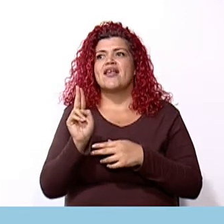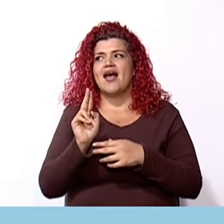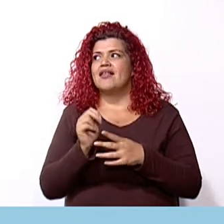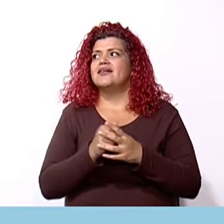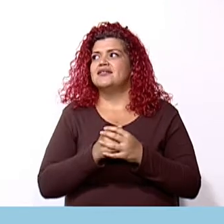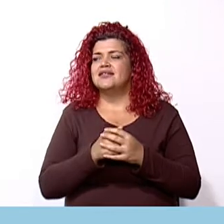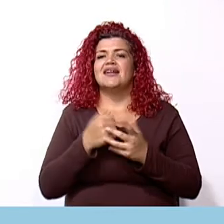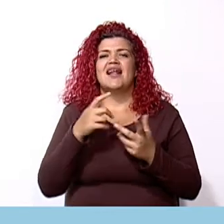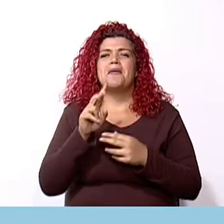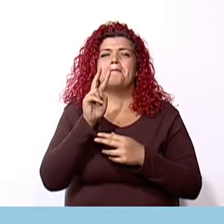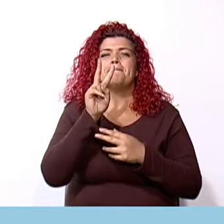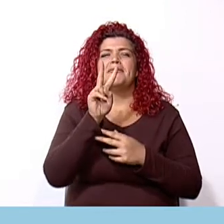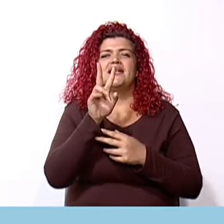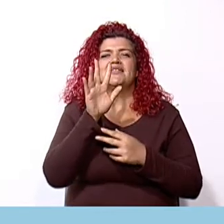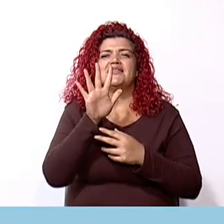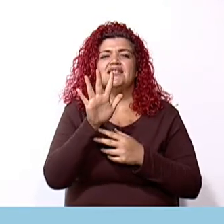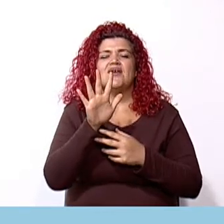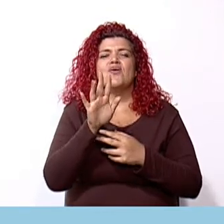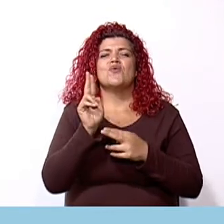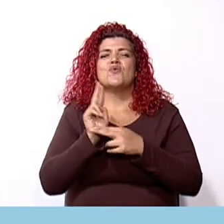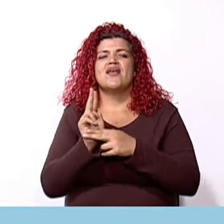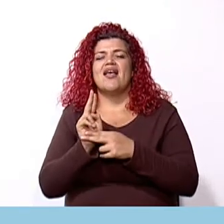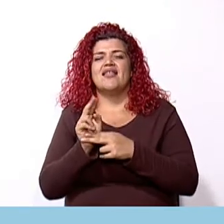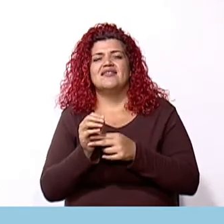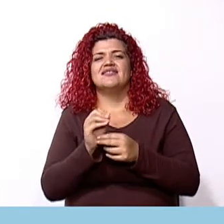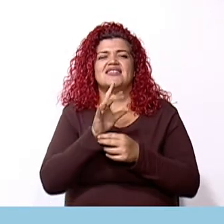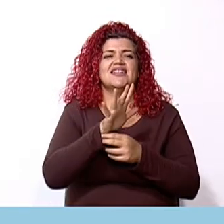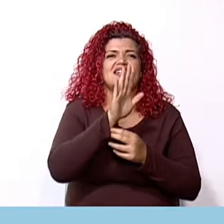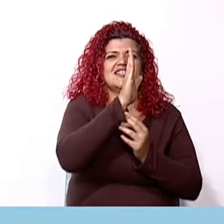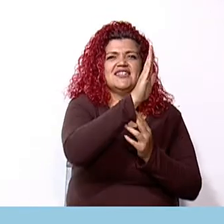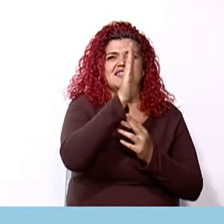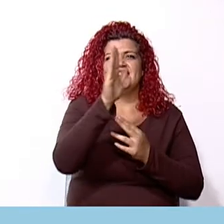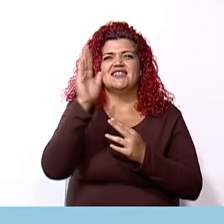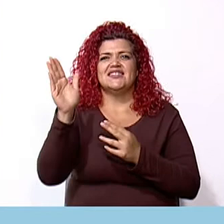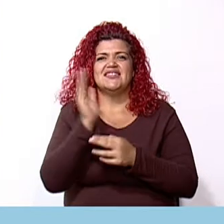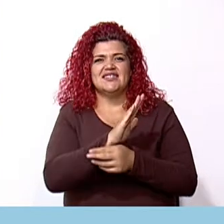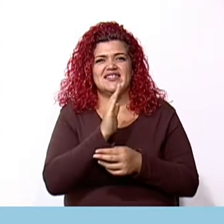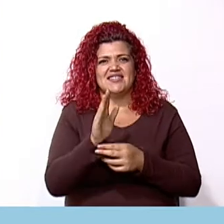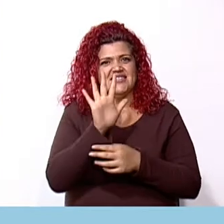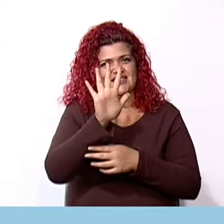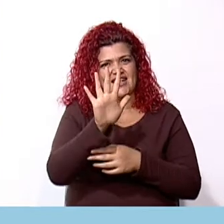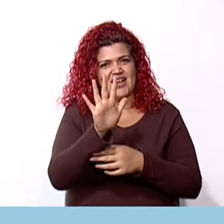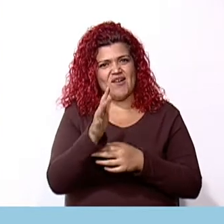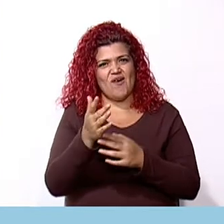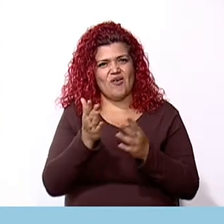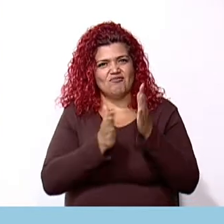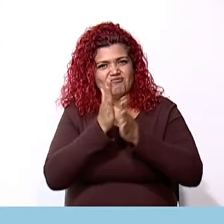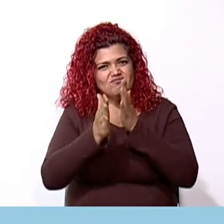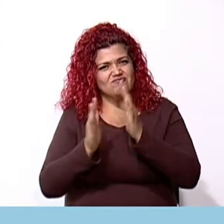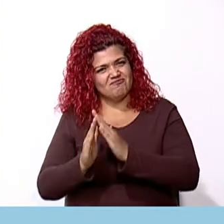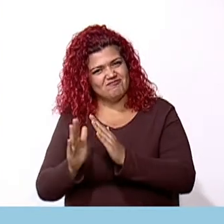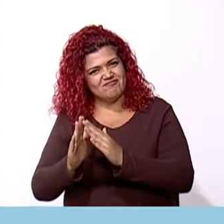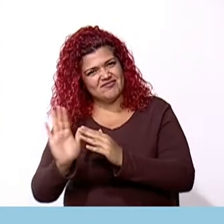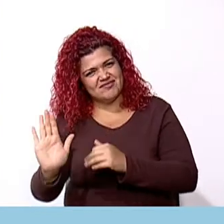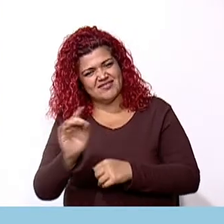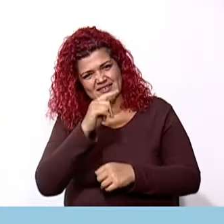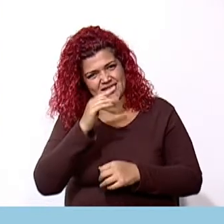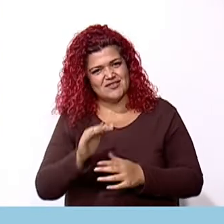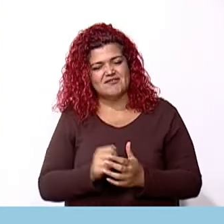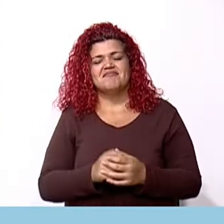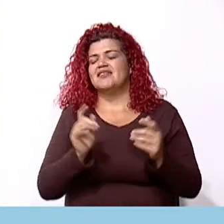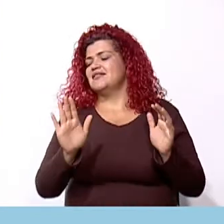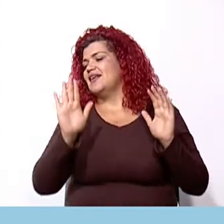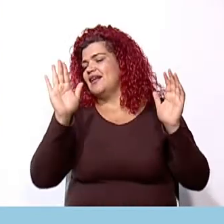unidades, las 25 unidades entre los 5 hogares. ¡Excelente!